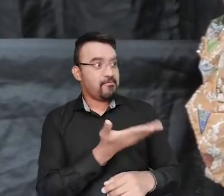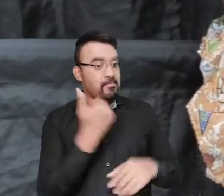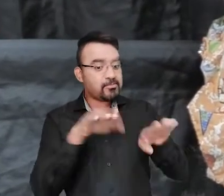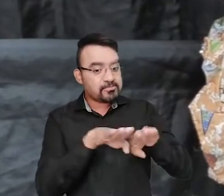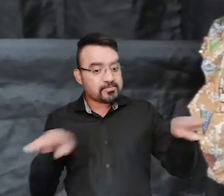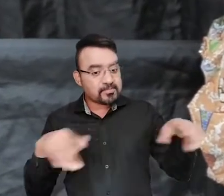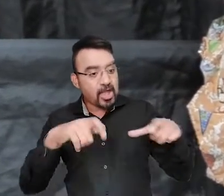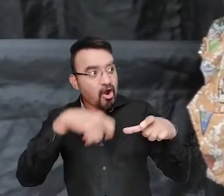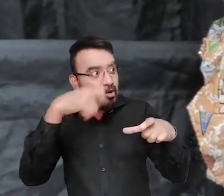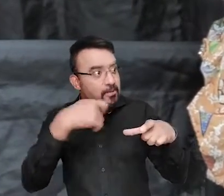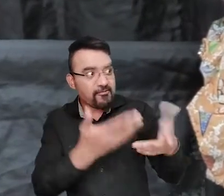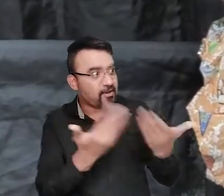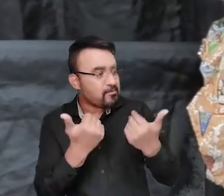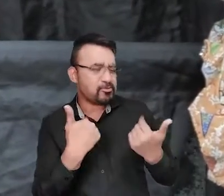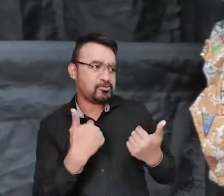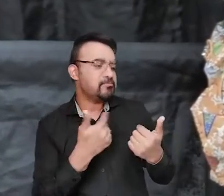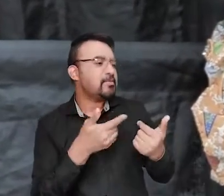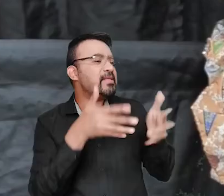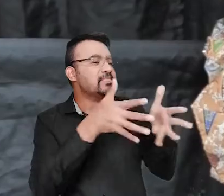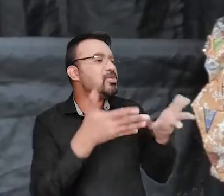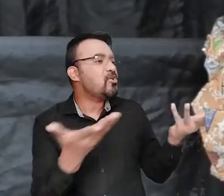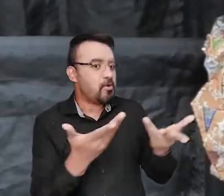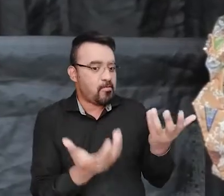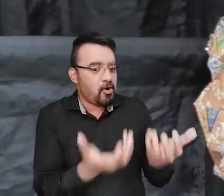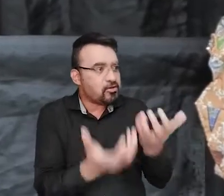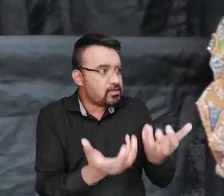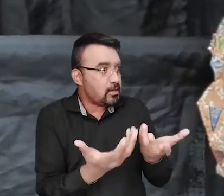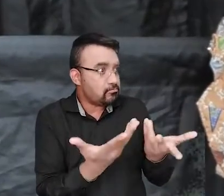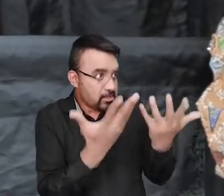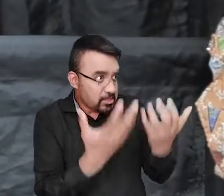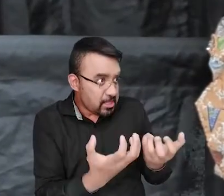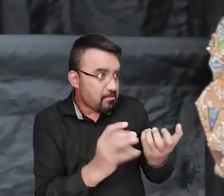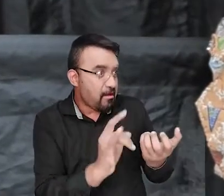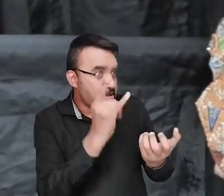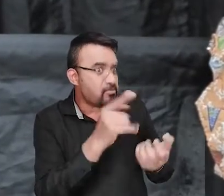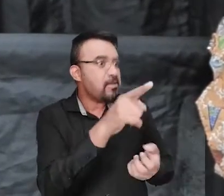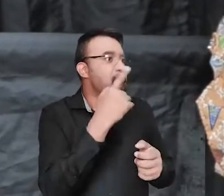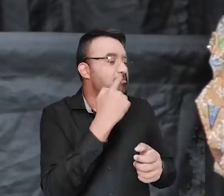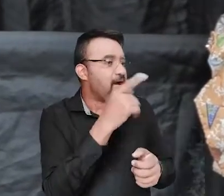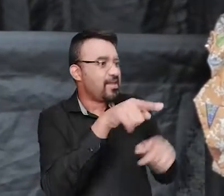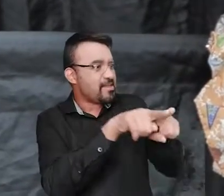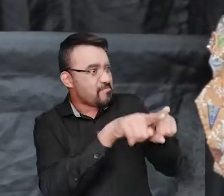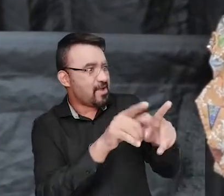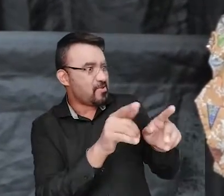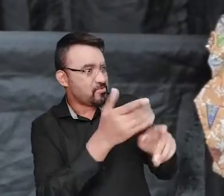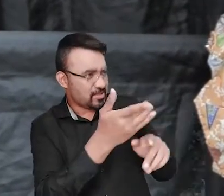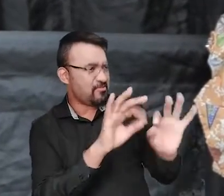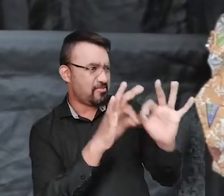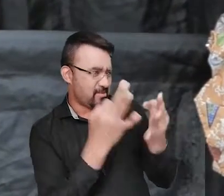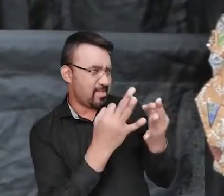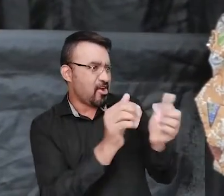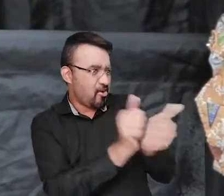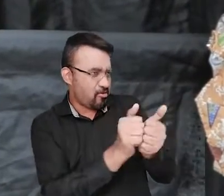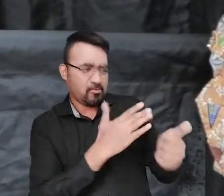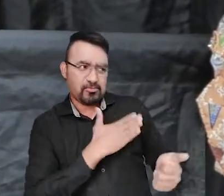mi mamá. Yo te enseño cómo es la receta para que la hagas en casa con tu papá y tu hermano. Ellos también están